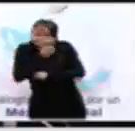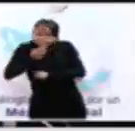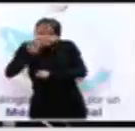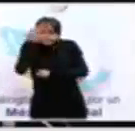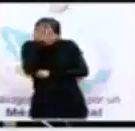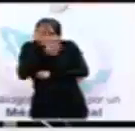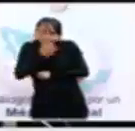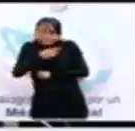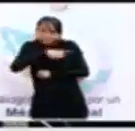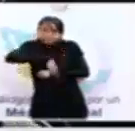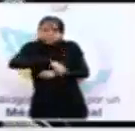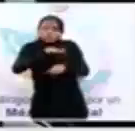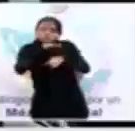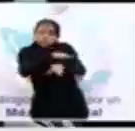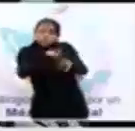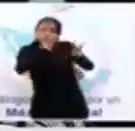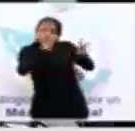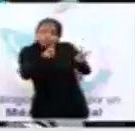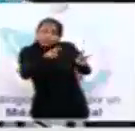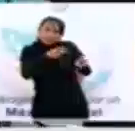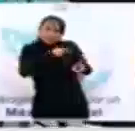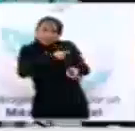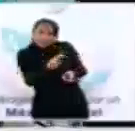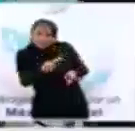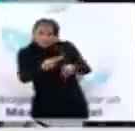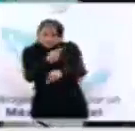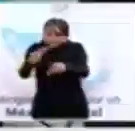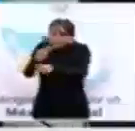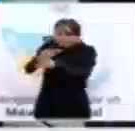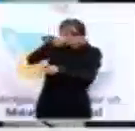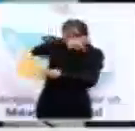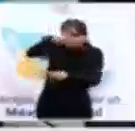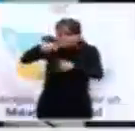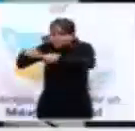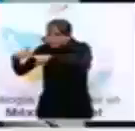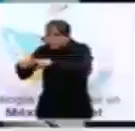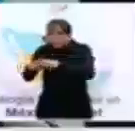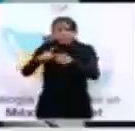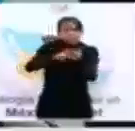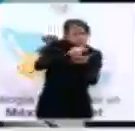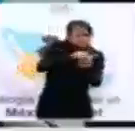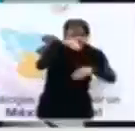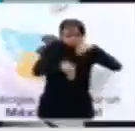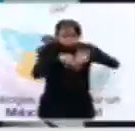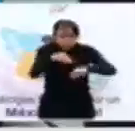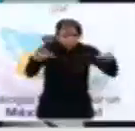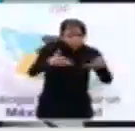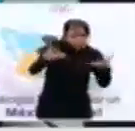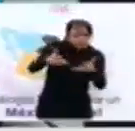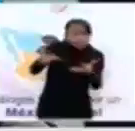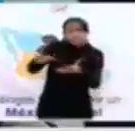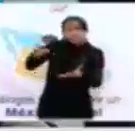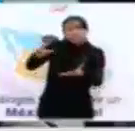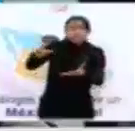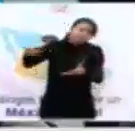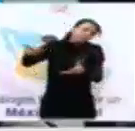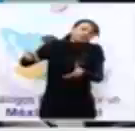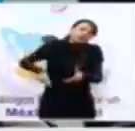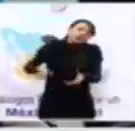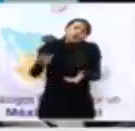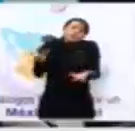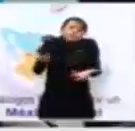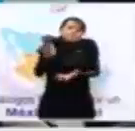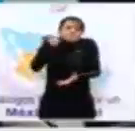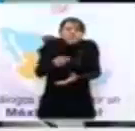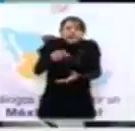pobreza y las políticas que se han estado implementando para enfrentar la pobreza en nuestro país, los elementos